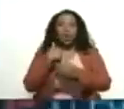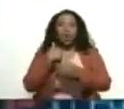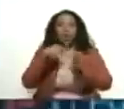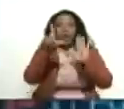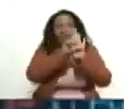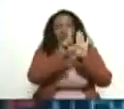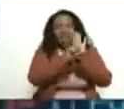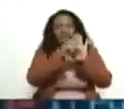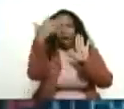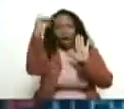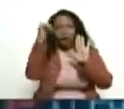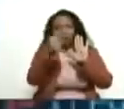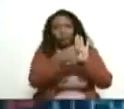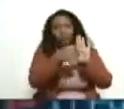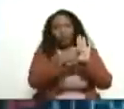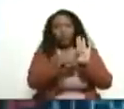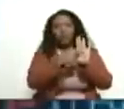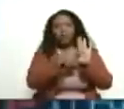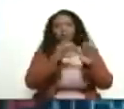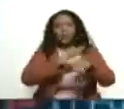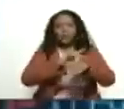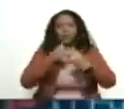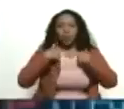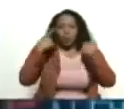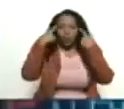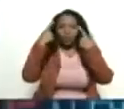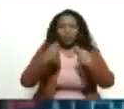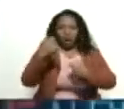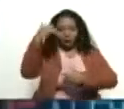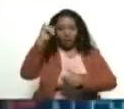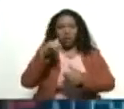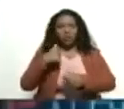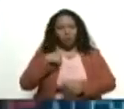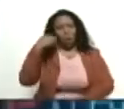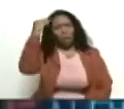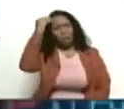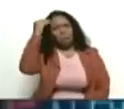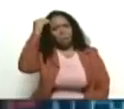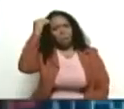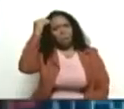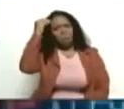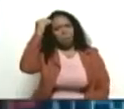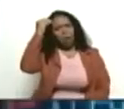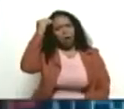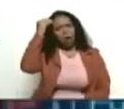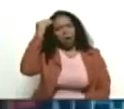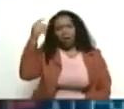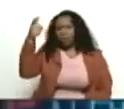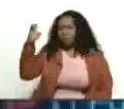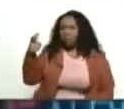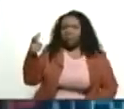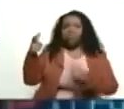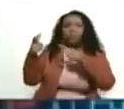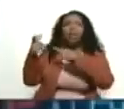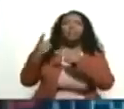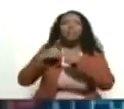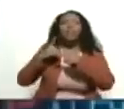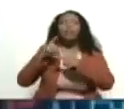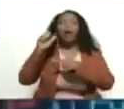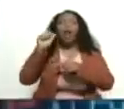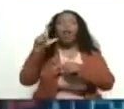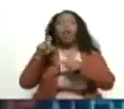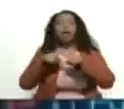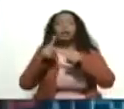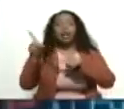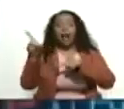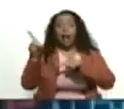en la Facultad de Medicina. Pero yo creo que el caso de Alex se convirtió después en